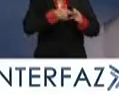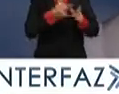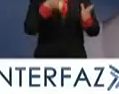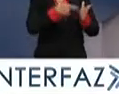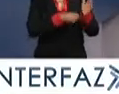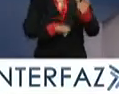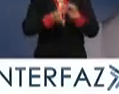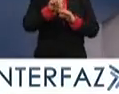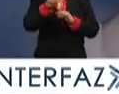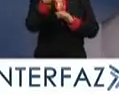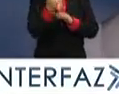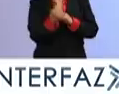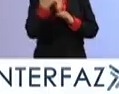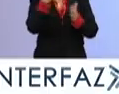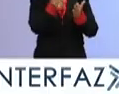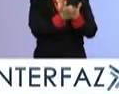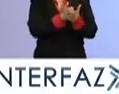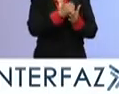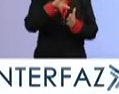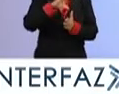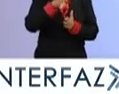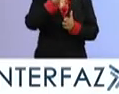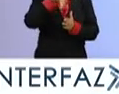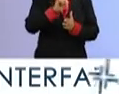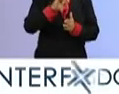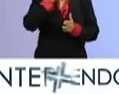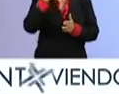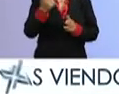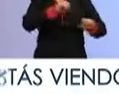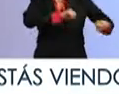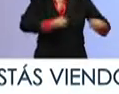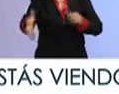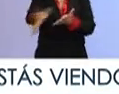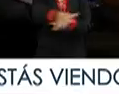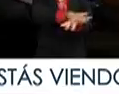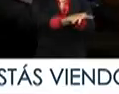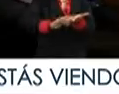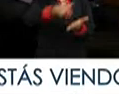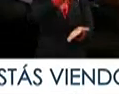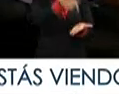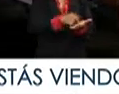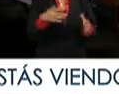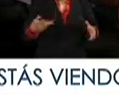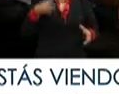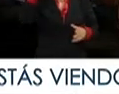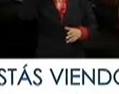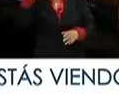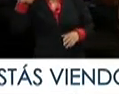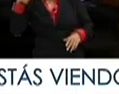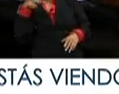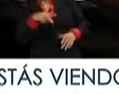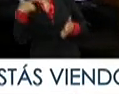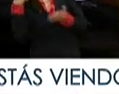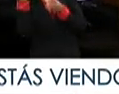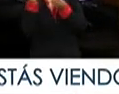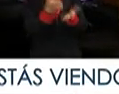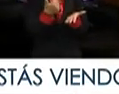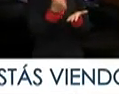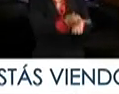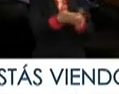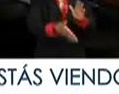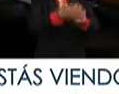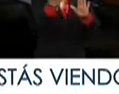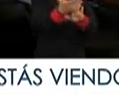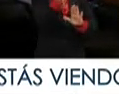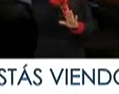1939 en la ciudad de Chillán, en Chile, hubo un terremoto que devastó todo Y México contribuyó a la reconstrucción